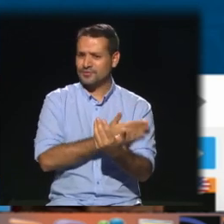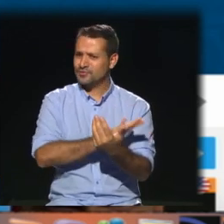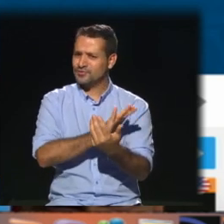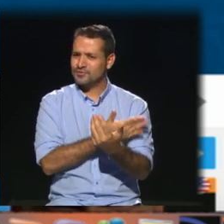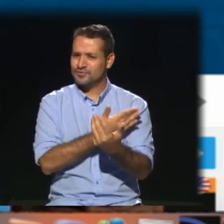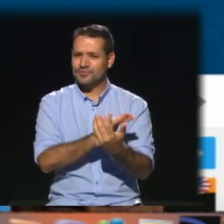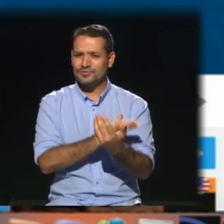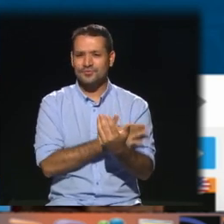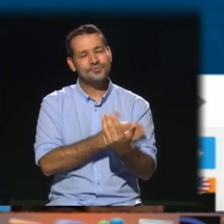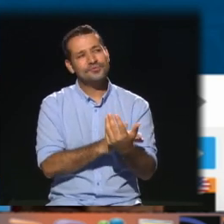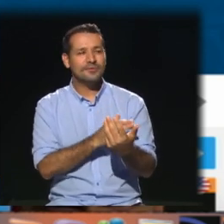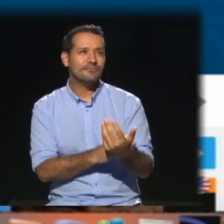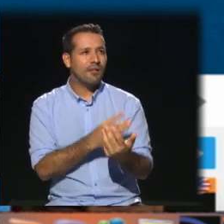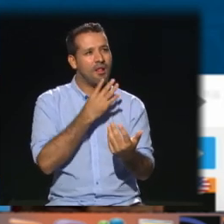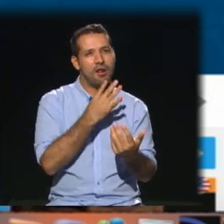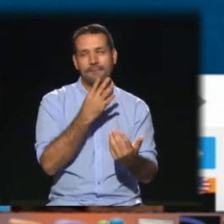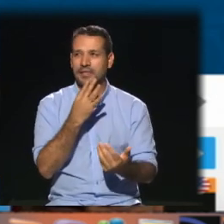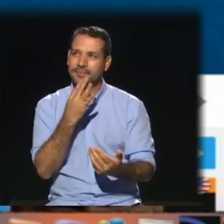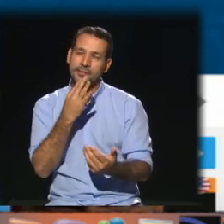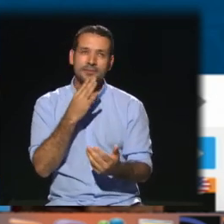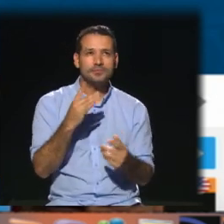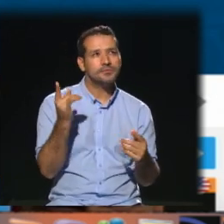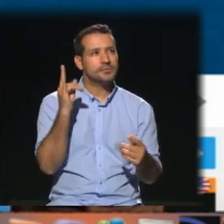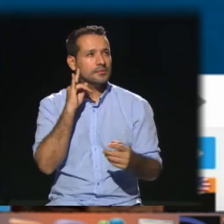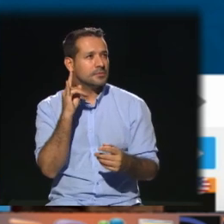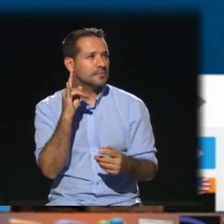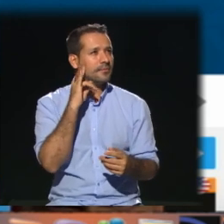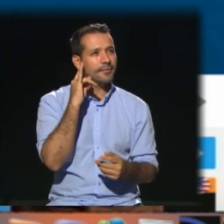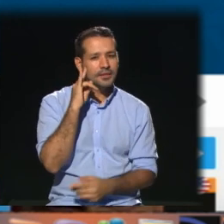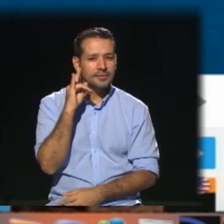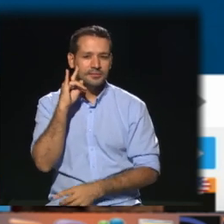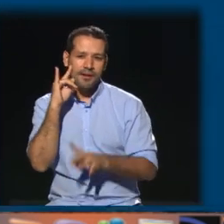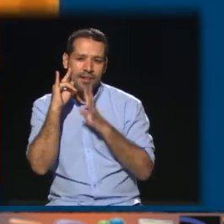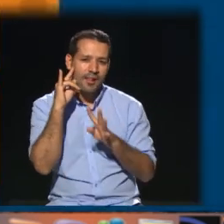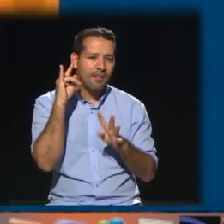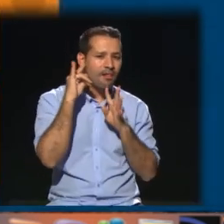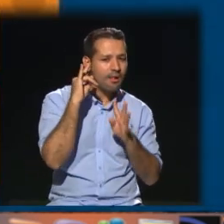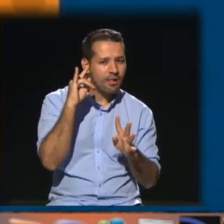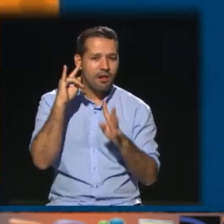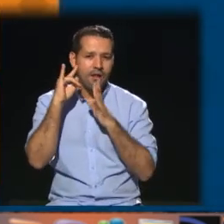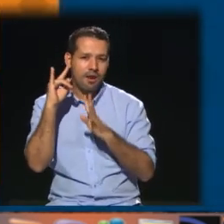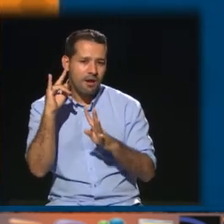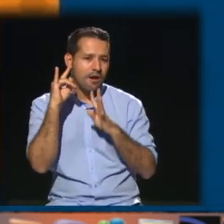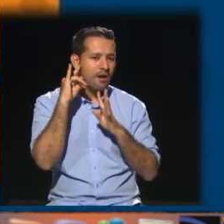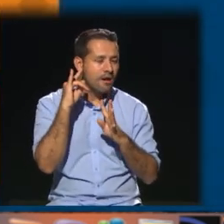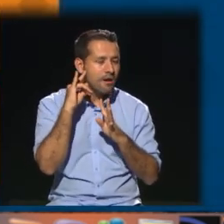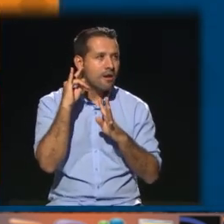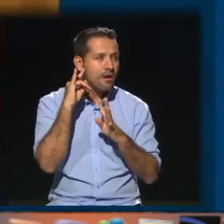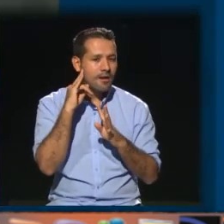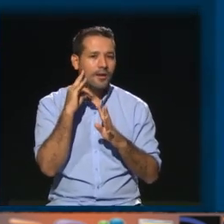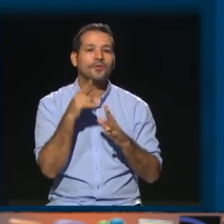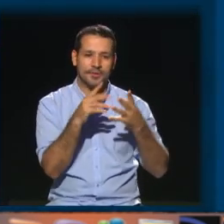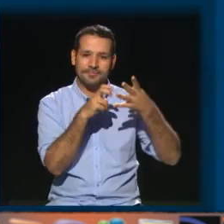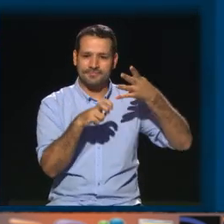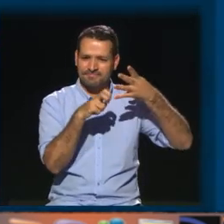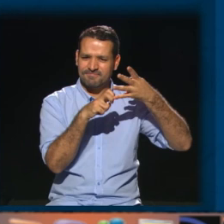pronto usted encuentre, la puede colocar, y básicamente lo que hace es, usted va escuchando, entonces principiante,